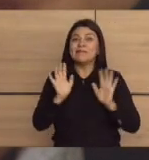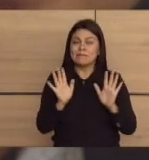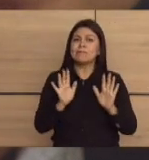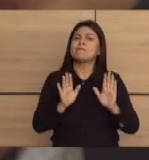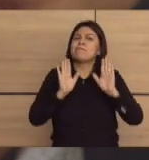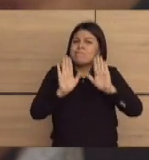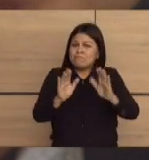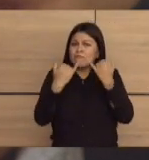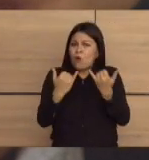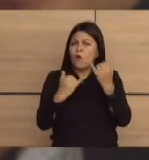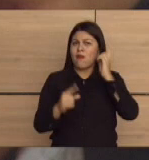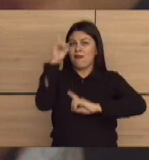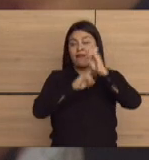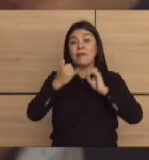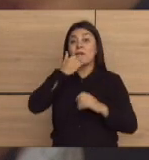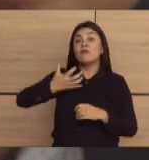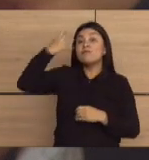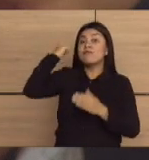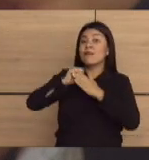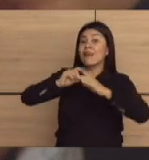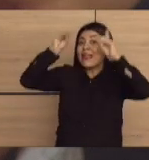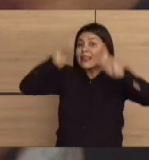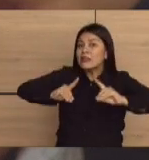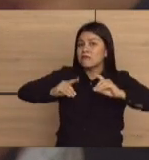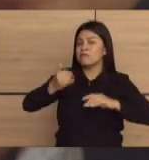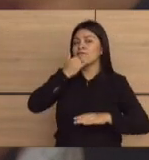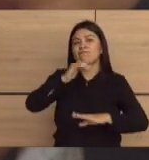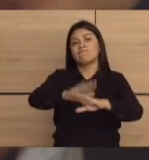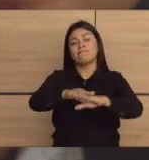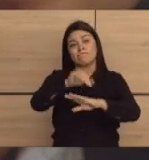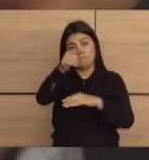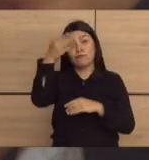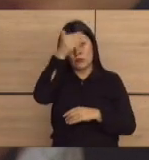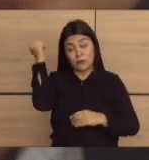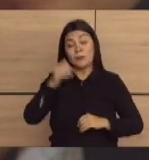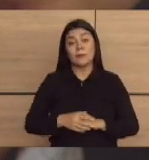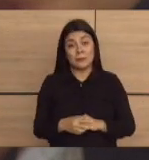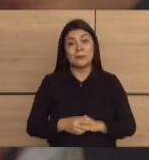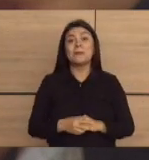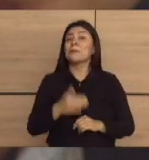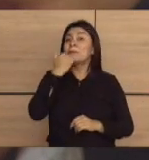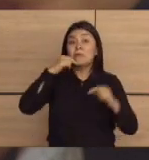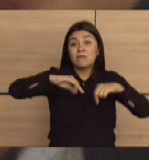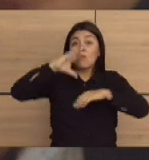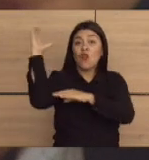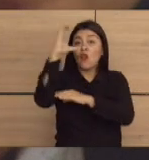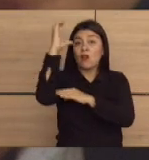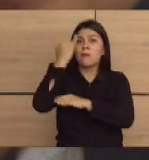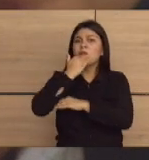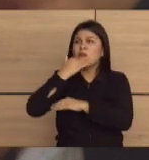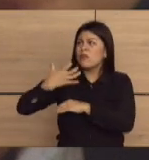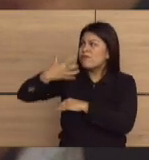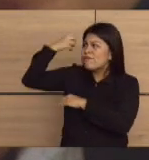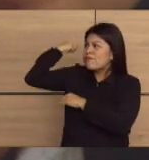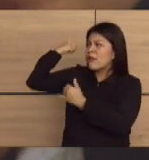reflexión a quienes tomaron esa decisión se les olvidó que un país que no reconoce su historia y no reconoce